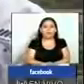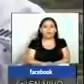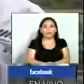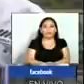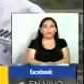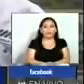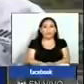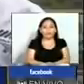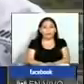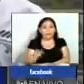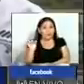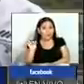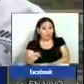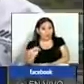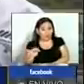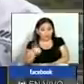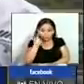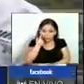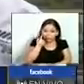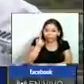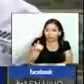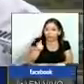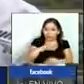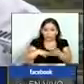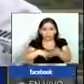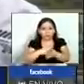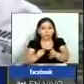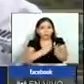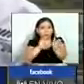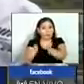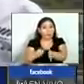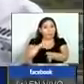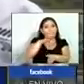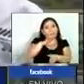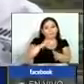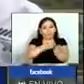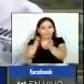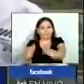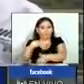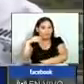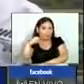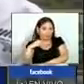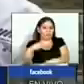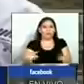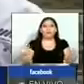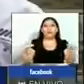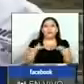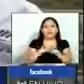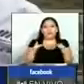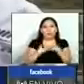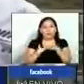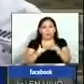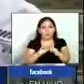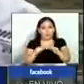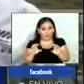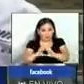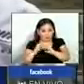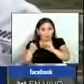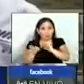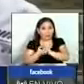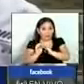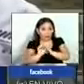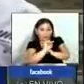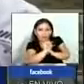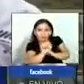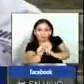Estamos programando También las siguientes Ejecuciones En los módulos B y C Así como también Nuestro equipo Que tenemos destacado